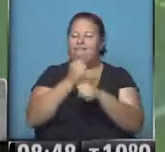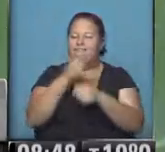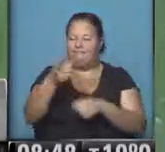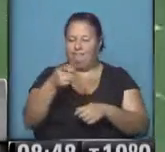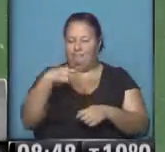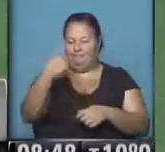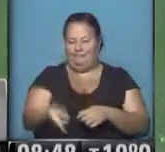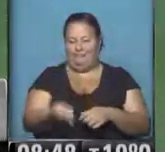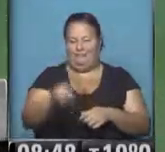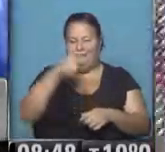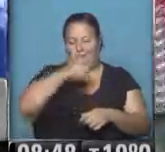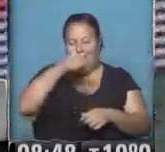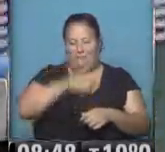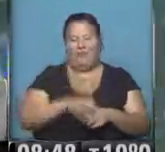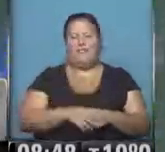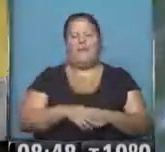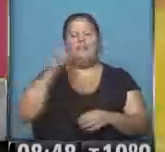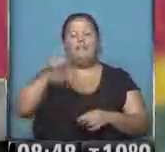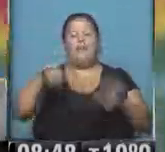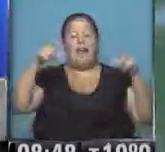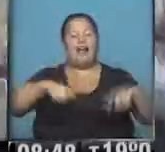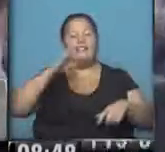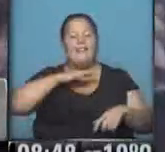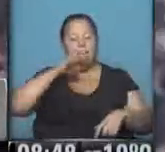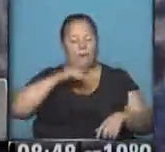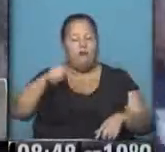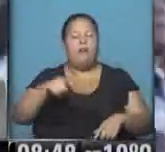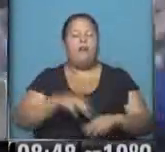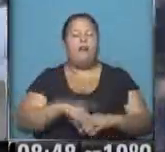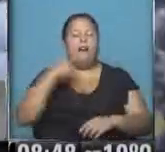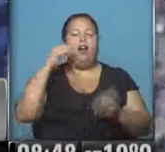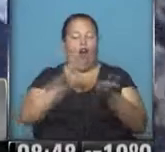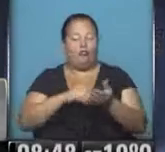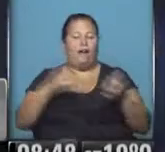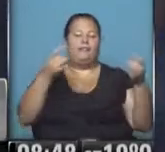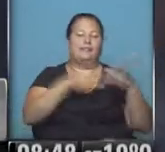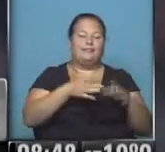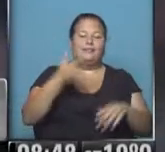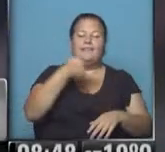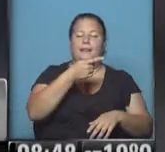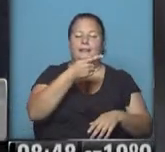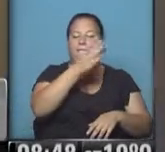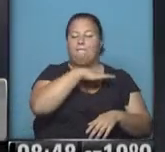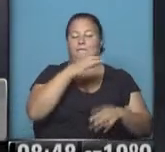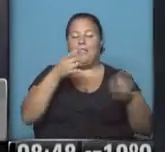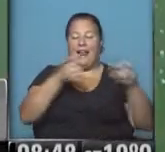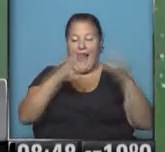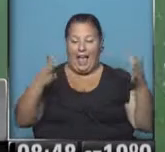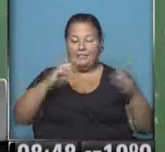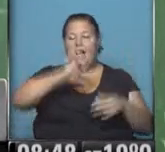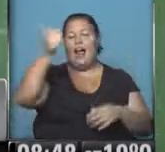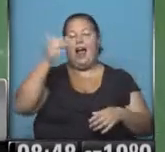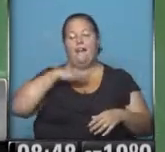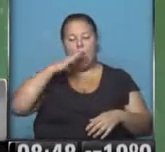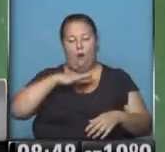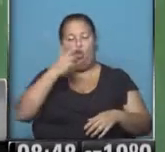el próximo domingo allí en La Bombonera. Otra vez se ven las caras. El último superclásico fue con victoria de